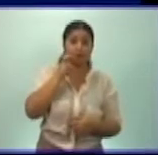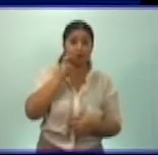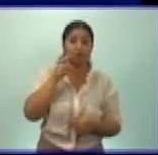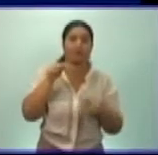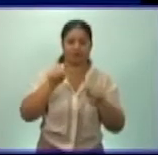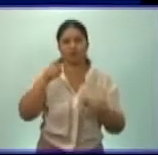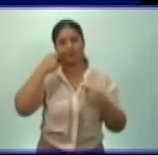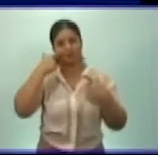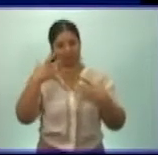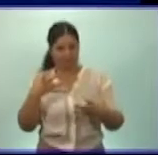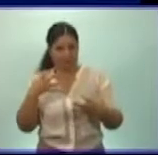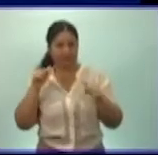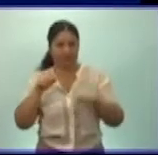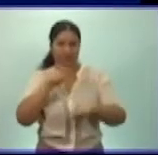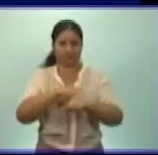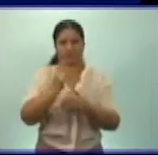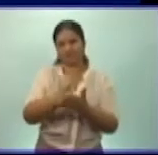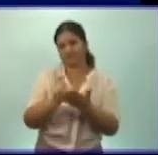toma de notas.